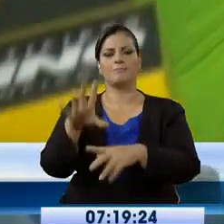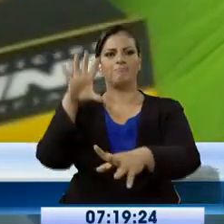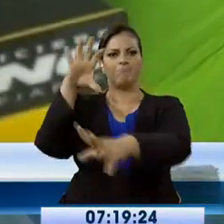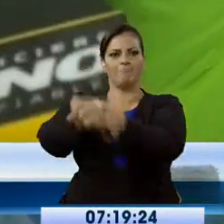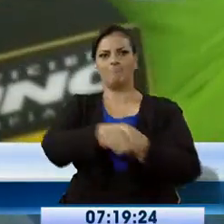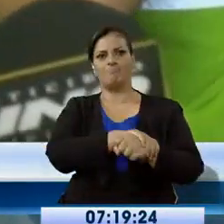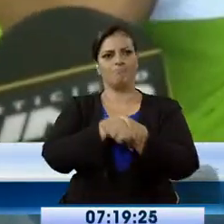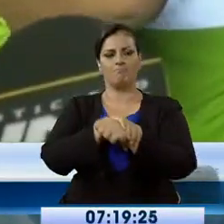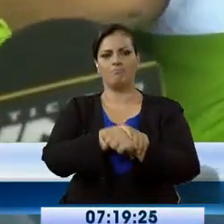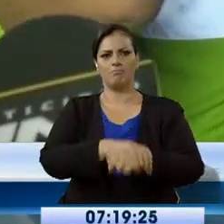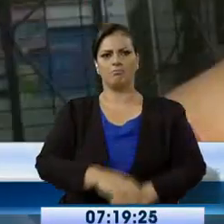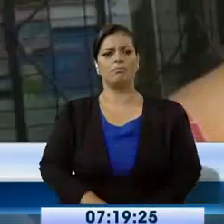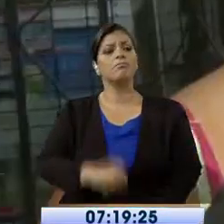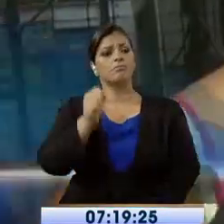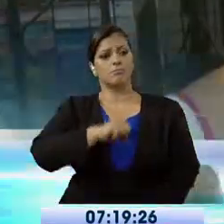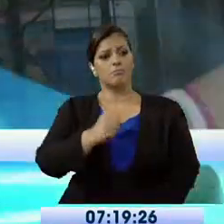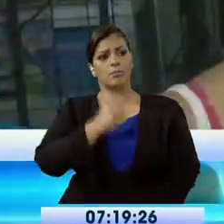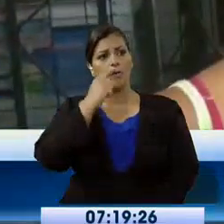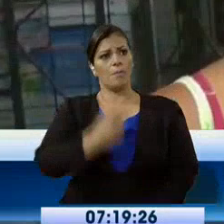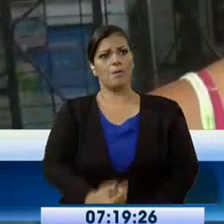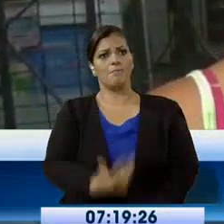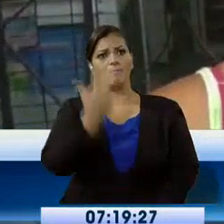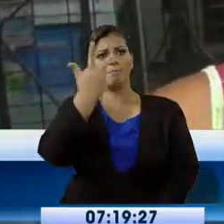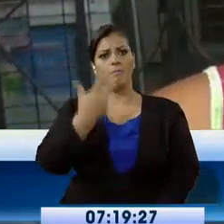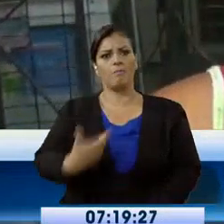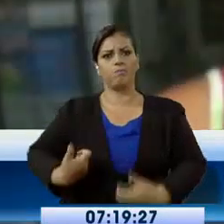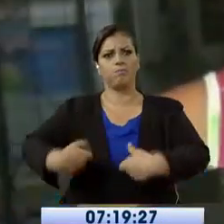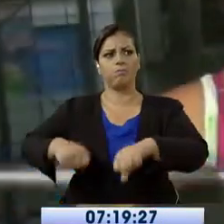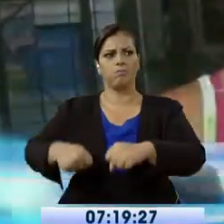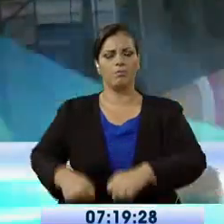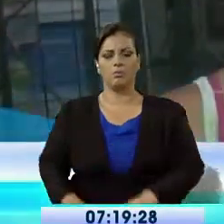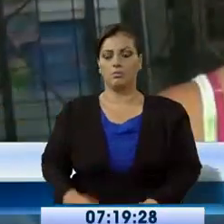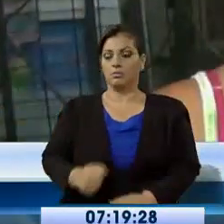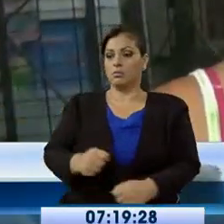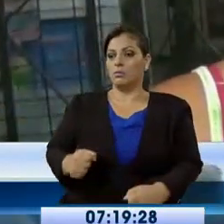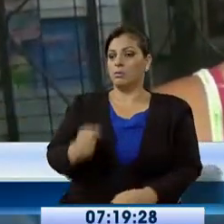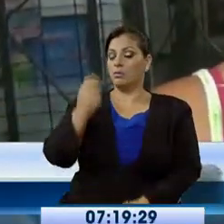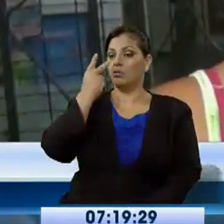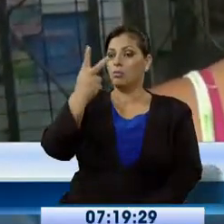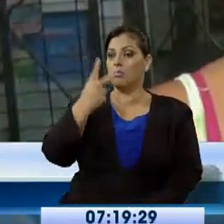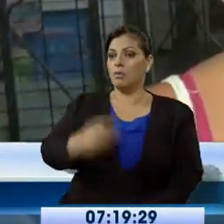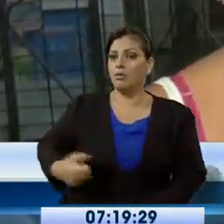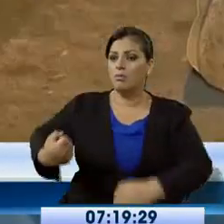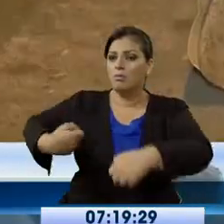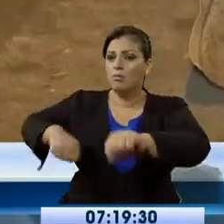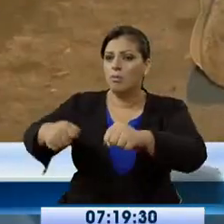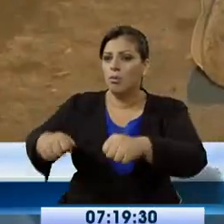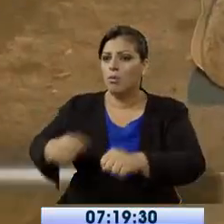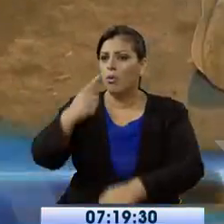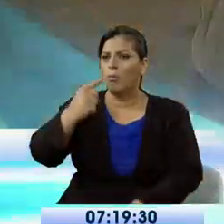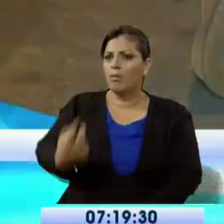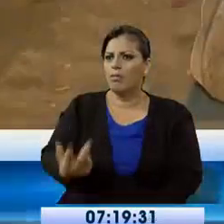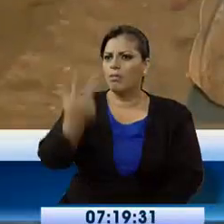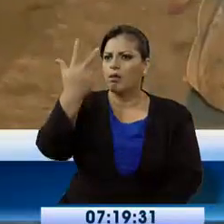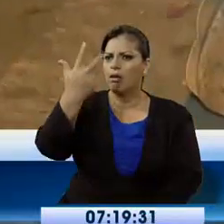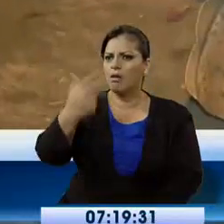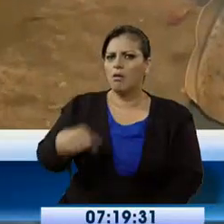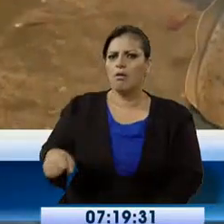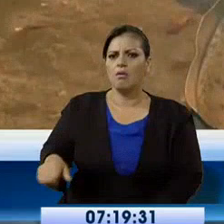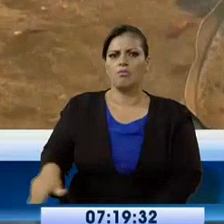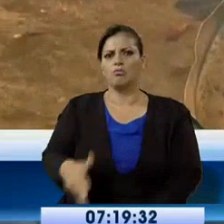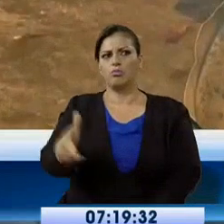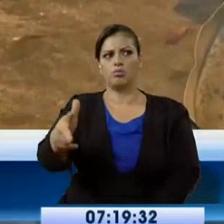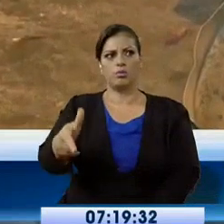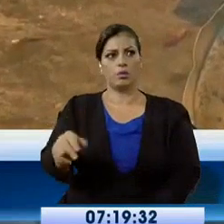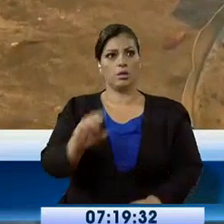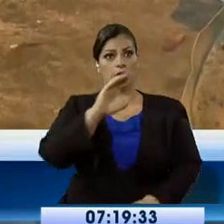de la motocicleta. Andaban tres individuos. Cuando vimos fue que la moto ahí, el carro le... lo cerró y cayó la moto ahí. Y